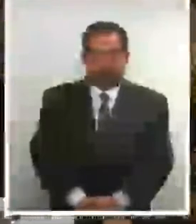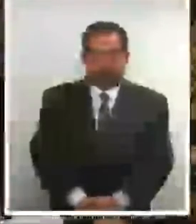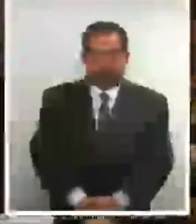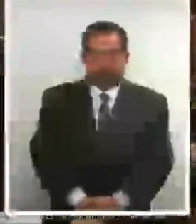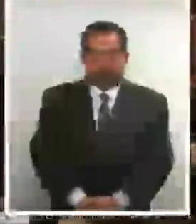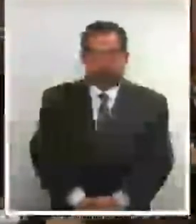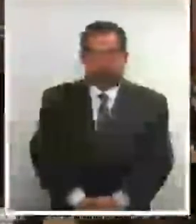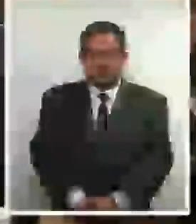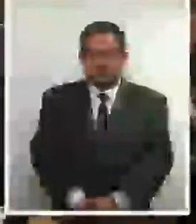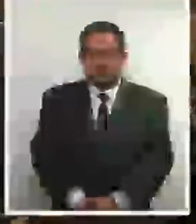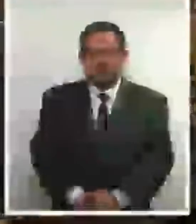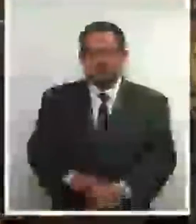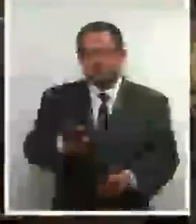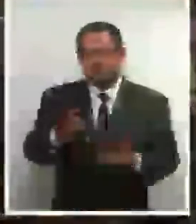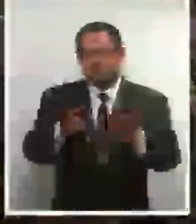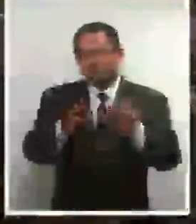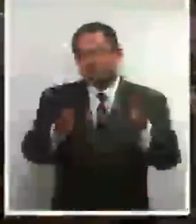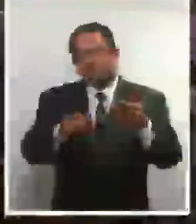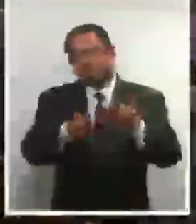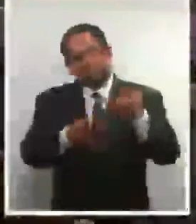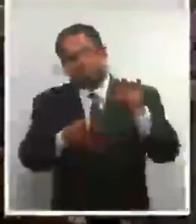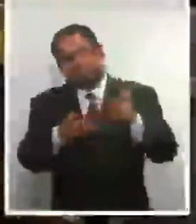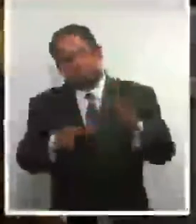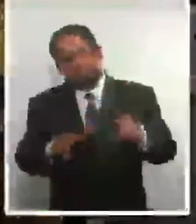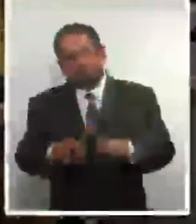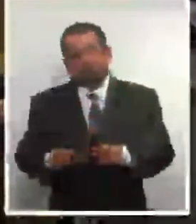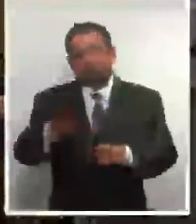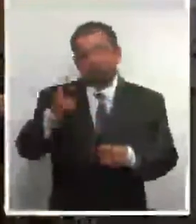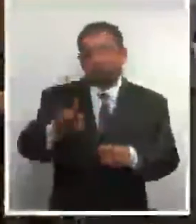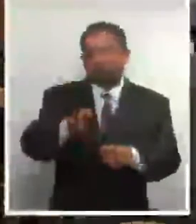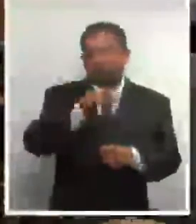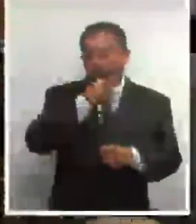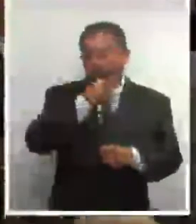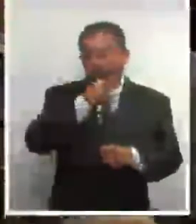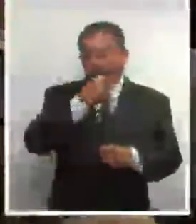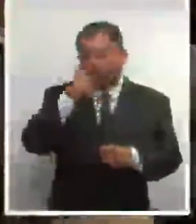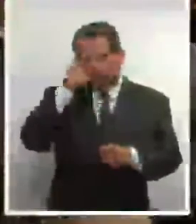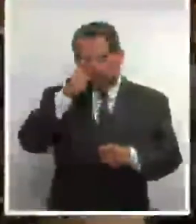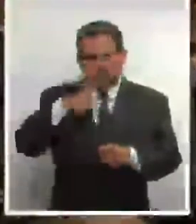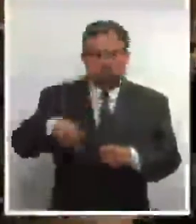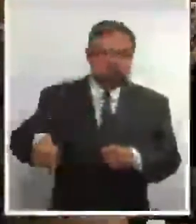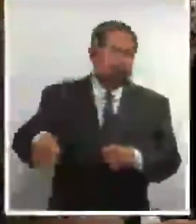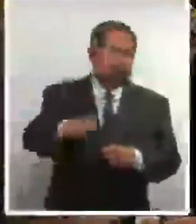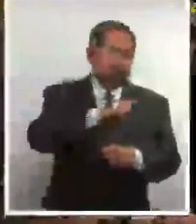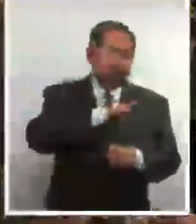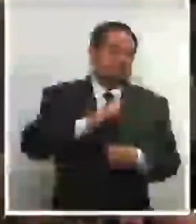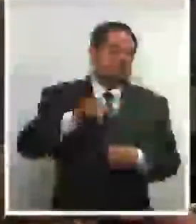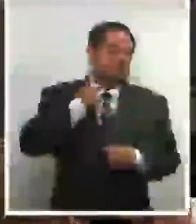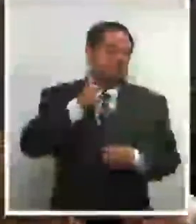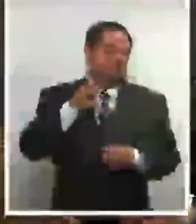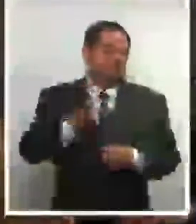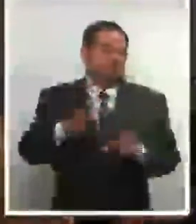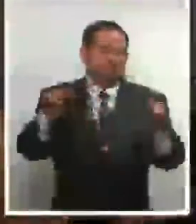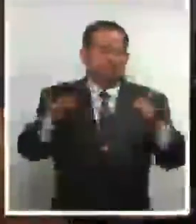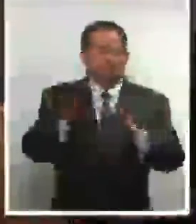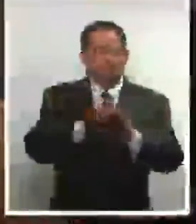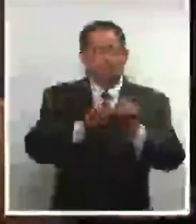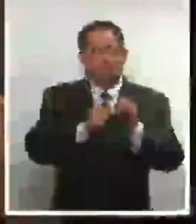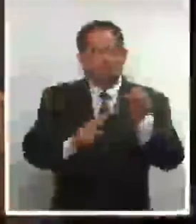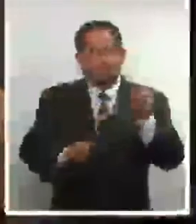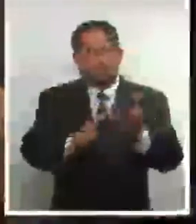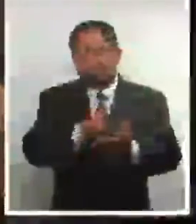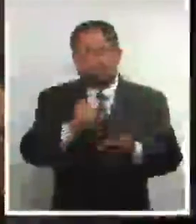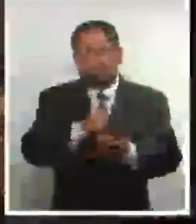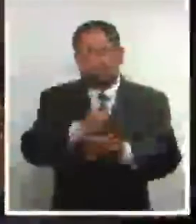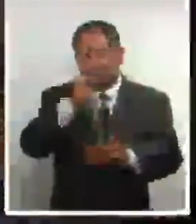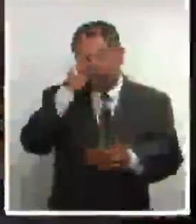De esta manera se abre el tablero electrónico hasta por 2 minutos para que los legisladores de esta Asamblea Constituyente de la Ciudad